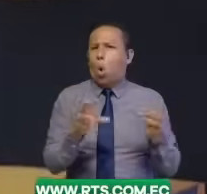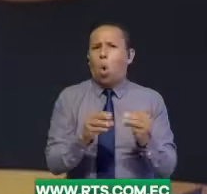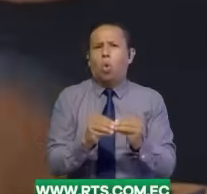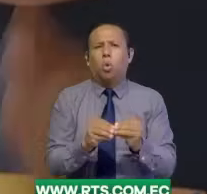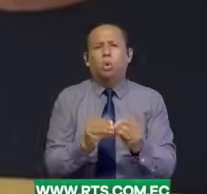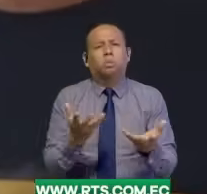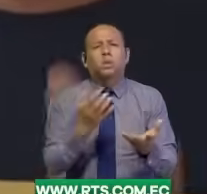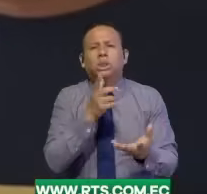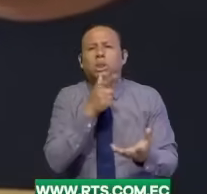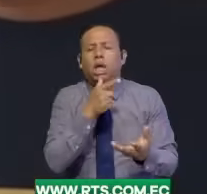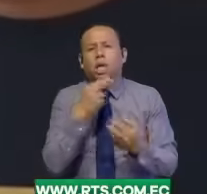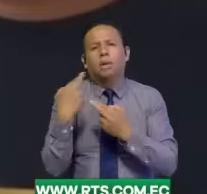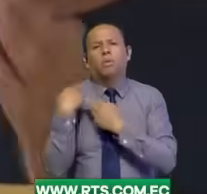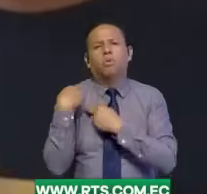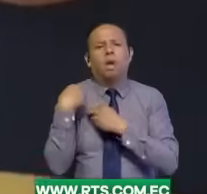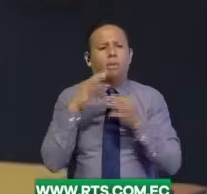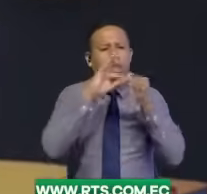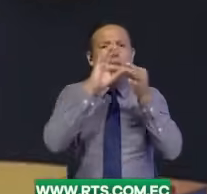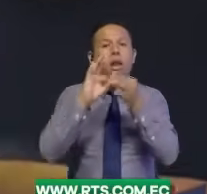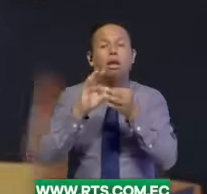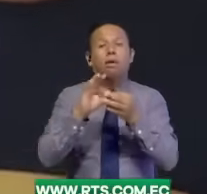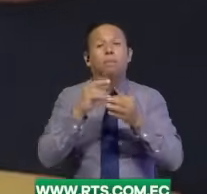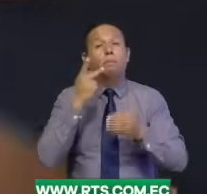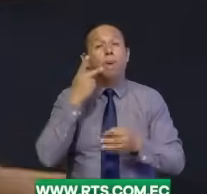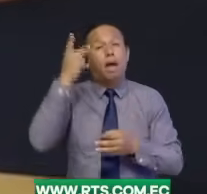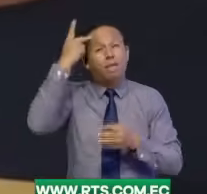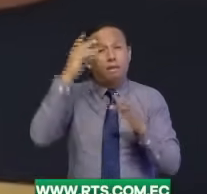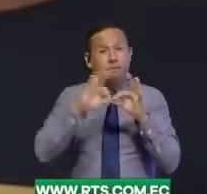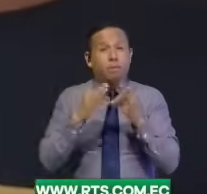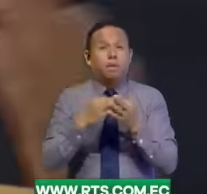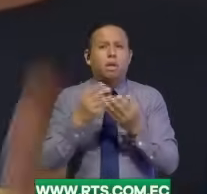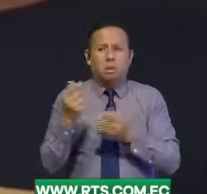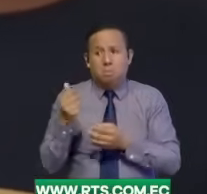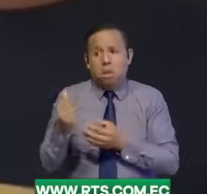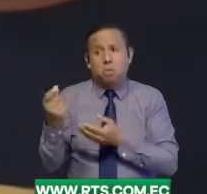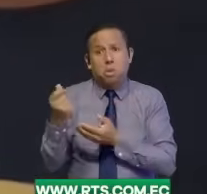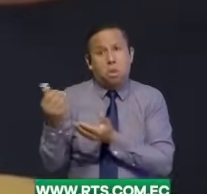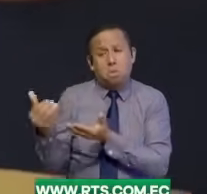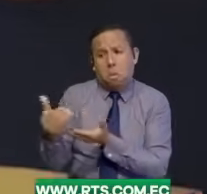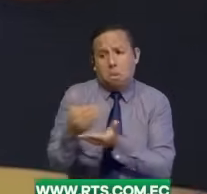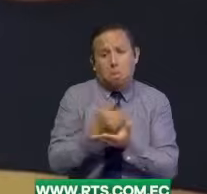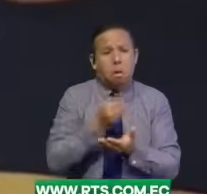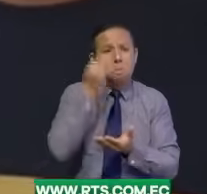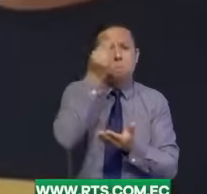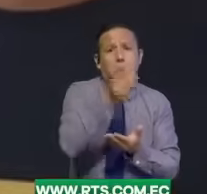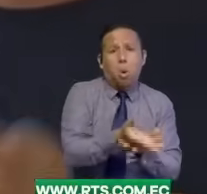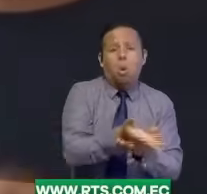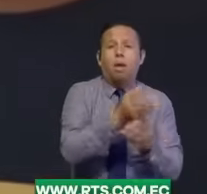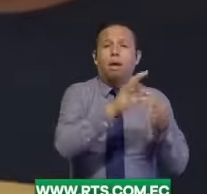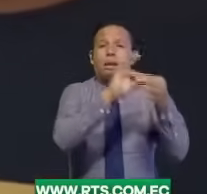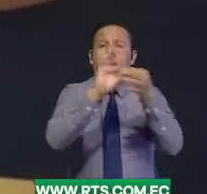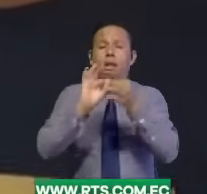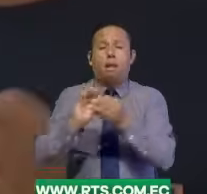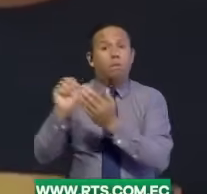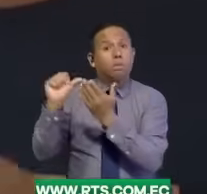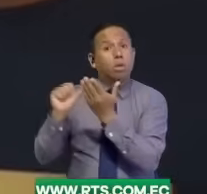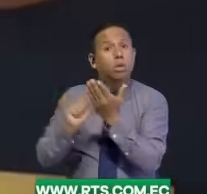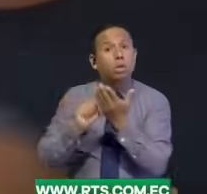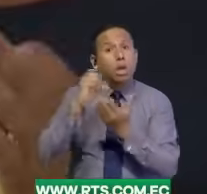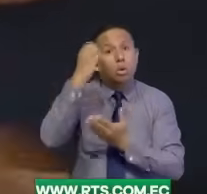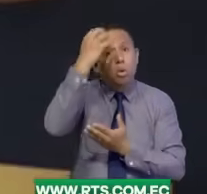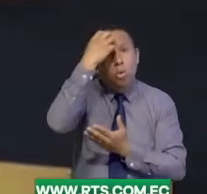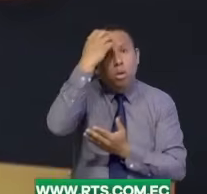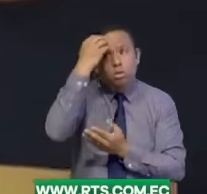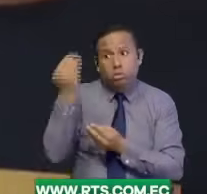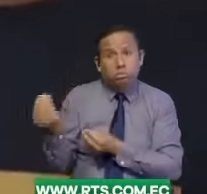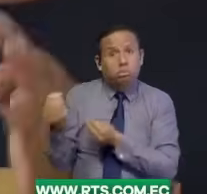que realiza es el Comité de Padres de Familia de la escuela para la mejora de lo que es el inmobiliario. El Ministerio de Educación no inyecta